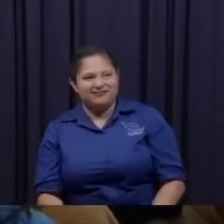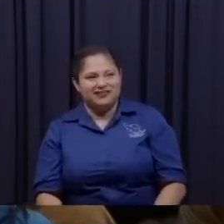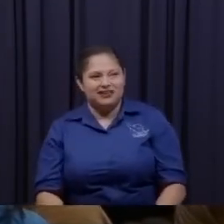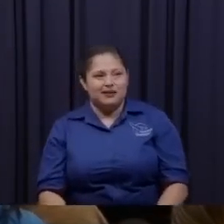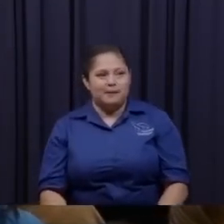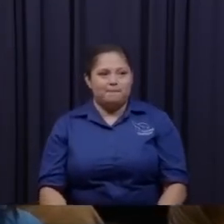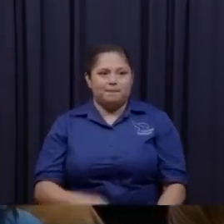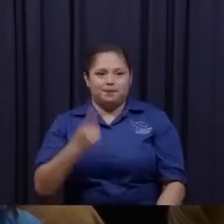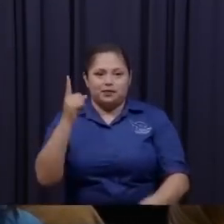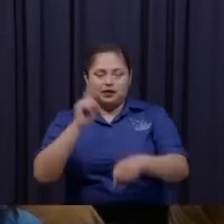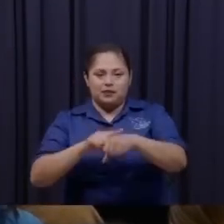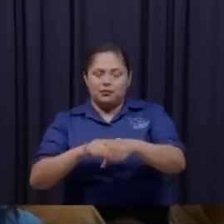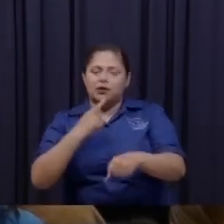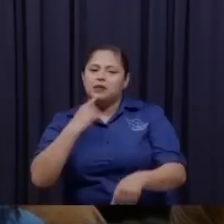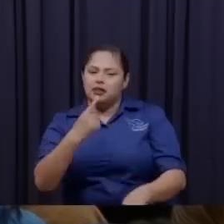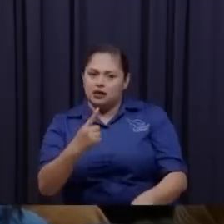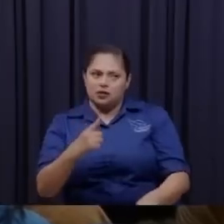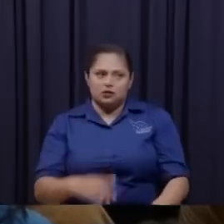Y en un momentito que me dijo,